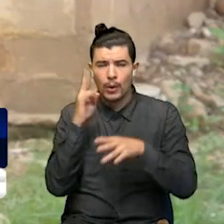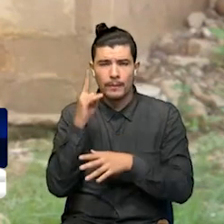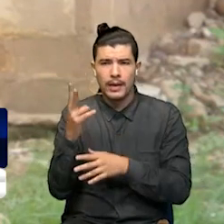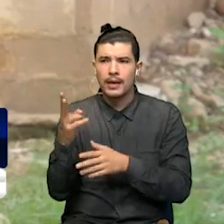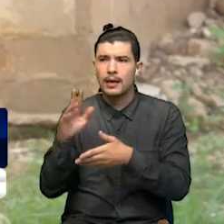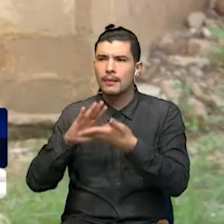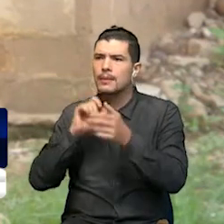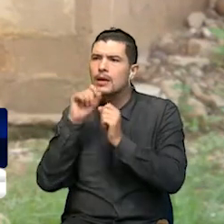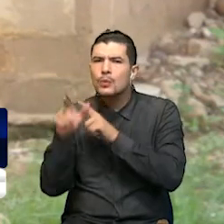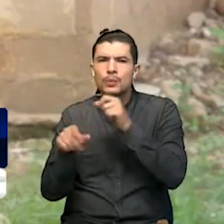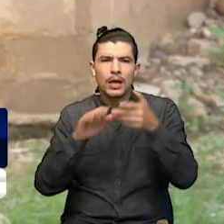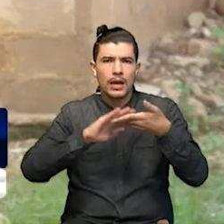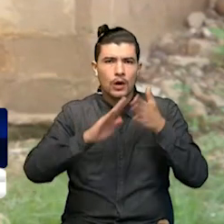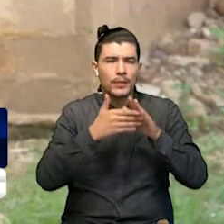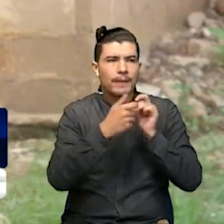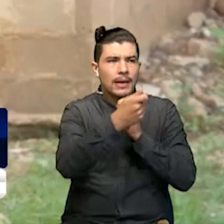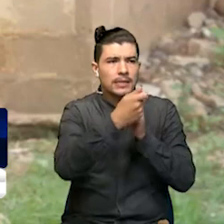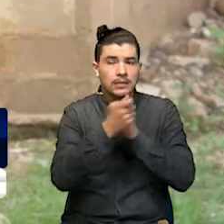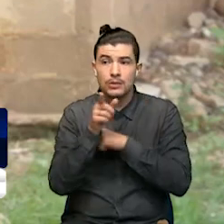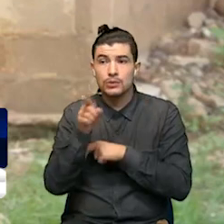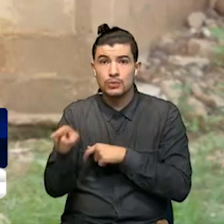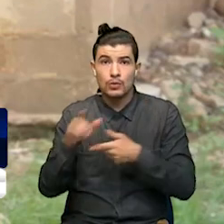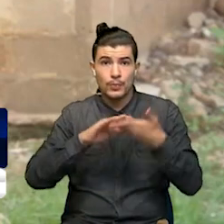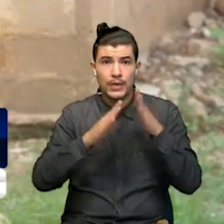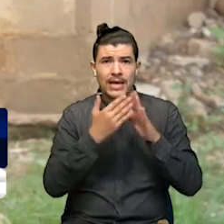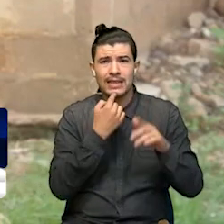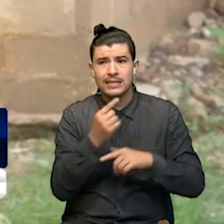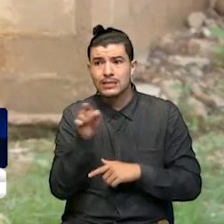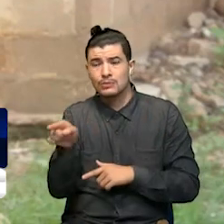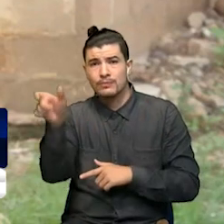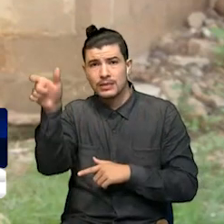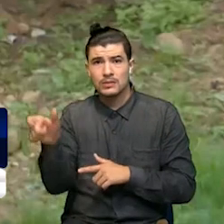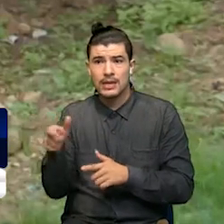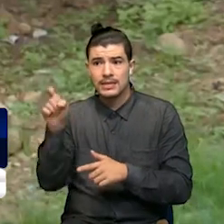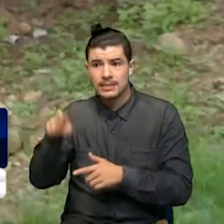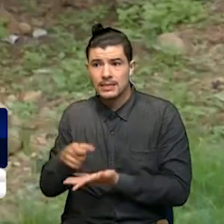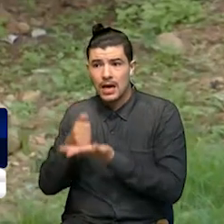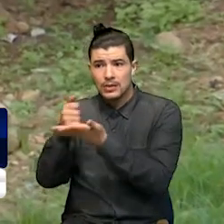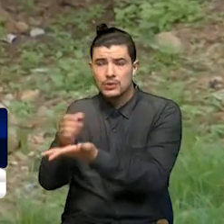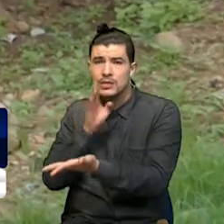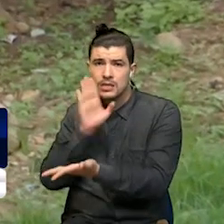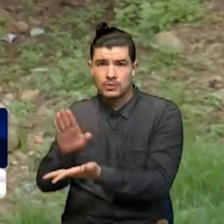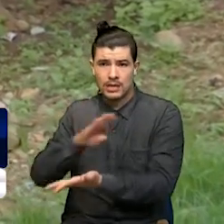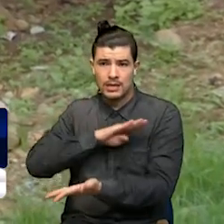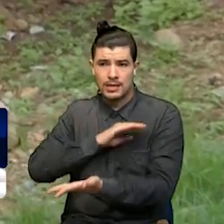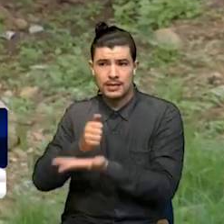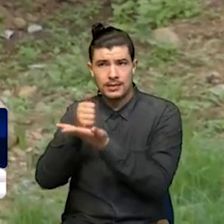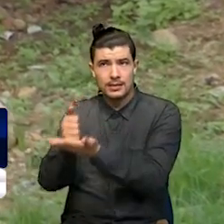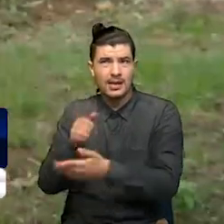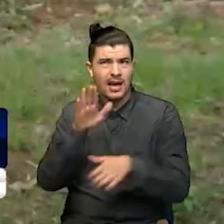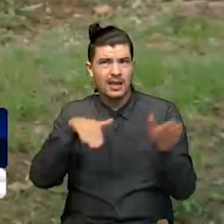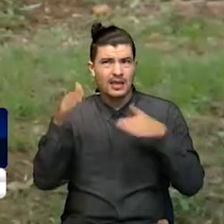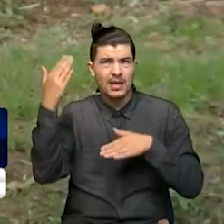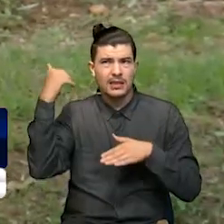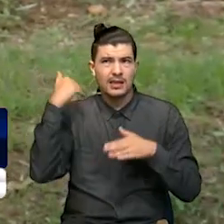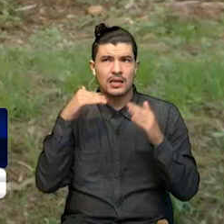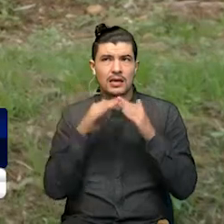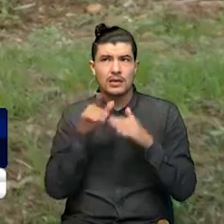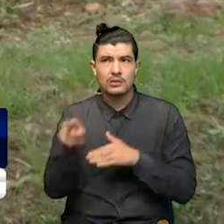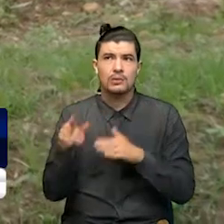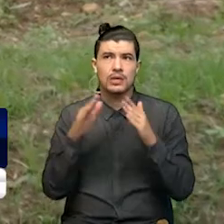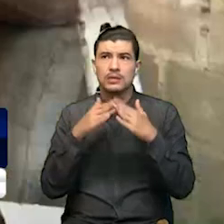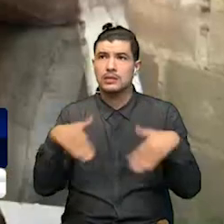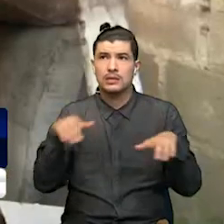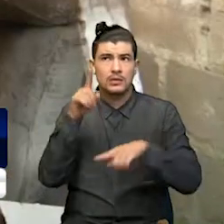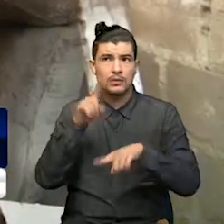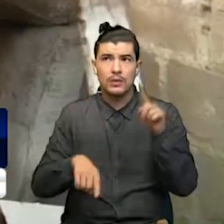quienes manifiestan que el señor necesita ayuda por parte de la alcaldía. Hace varios años esa vivienda tendría que estar sin